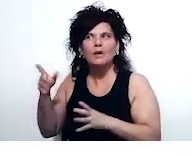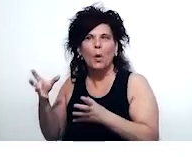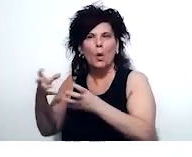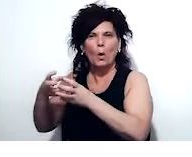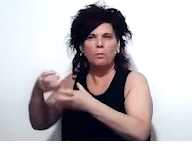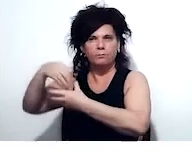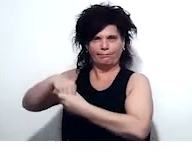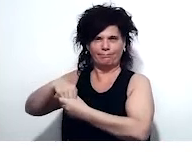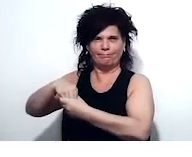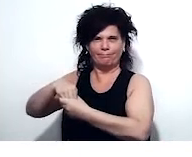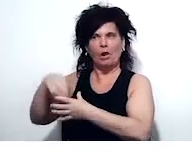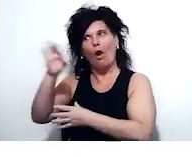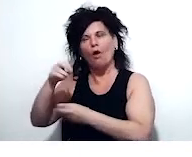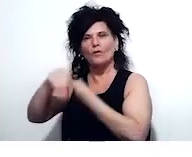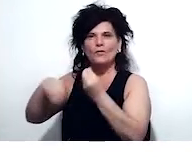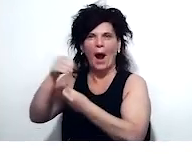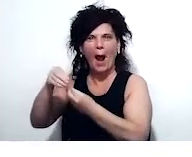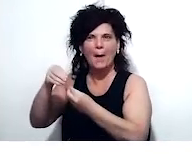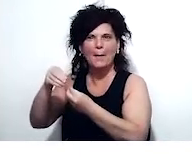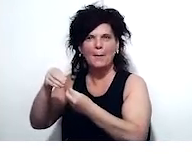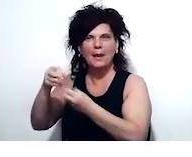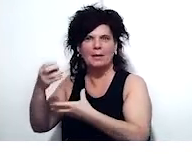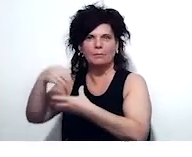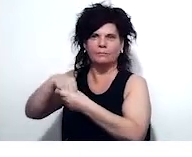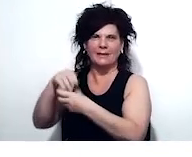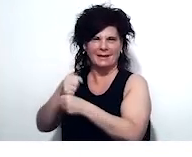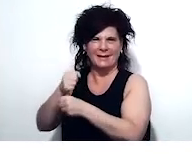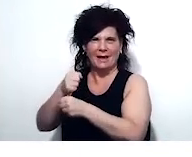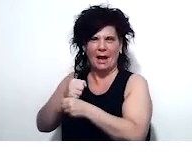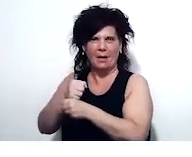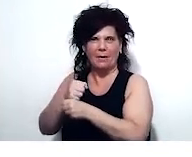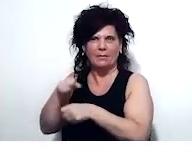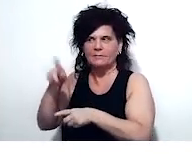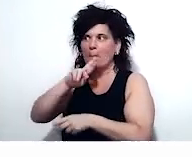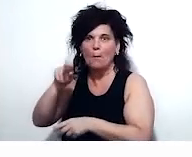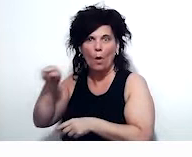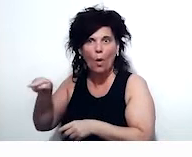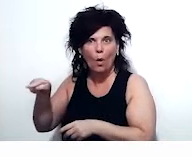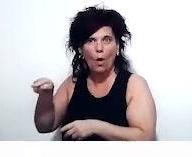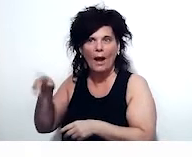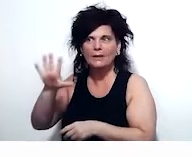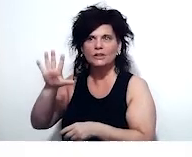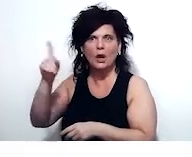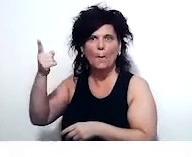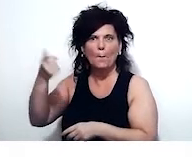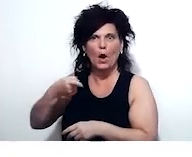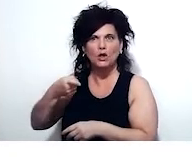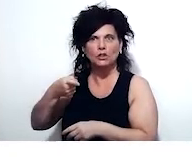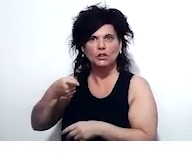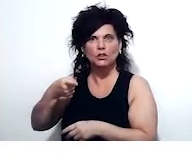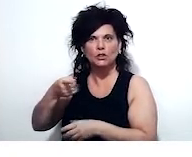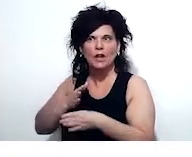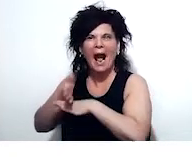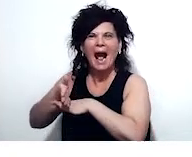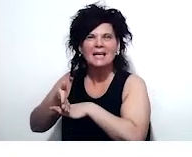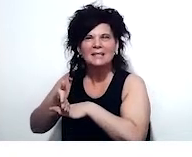algún grupo o en una familia trabajando, y solamente el 10% tienen acceso a crédito y 5% accede a